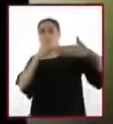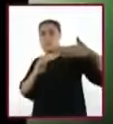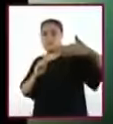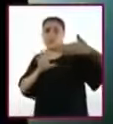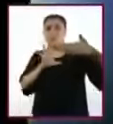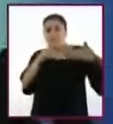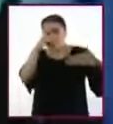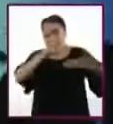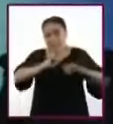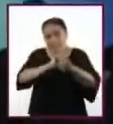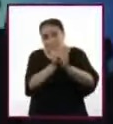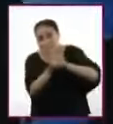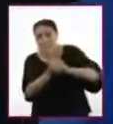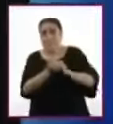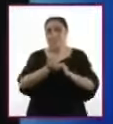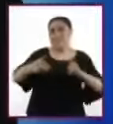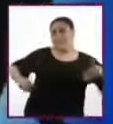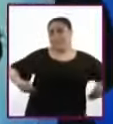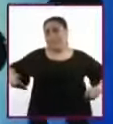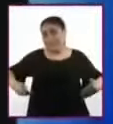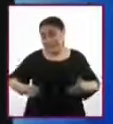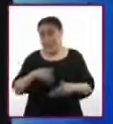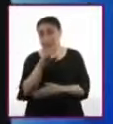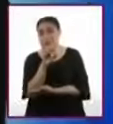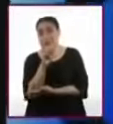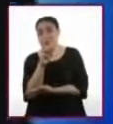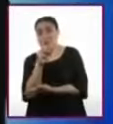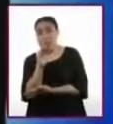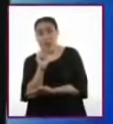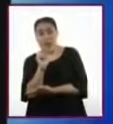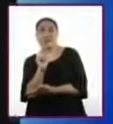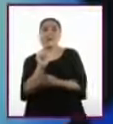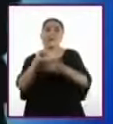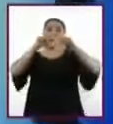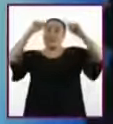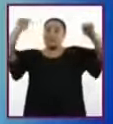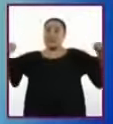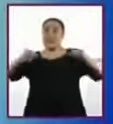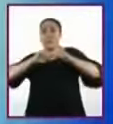la ilusión teatral. Es así que las sombras son proyectadas en una pantalla.